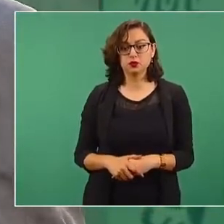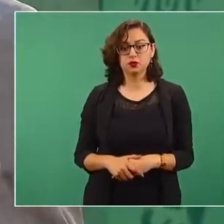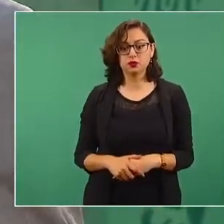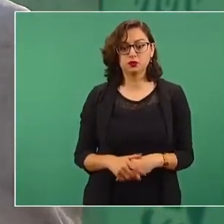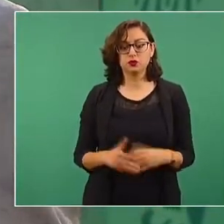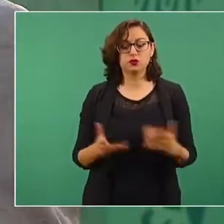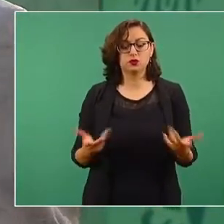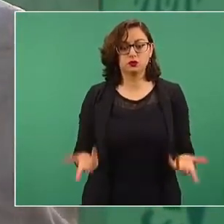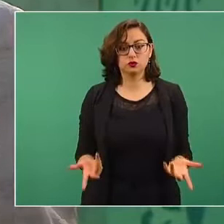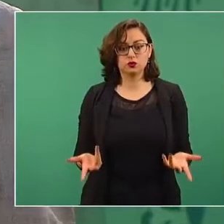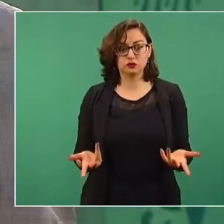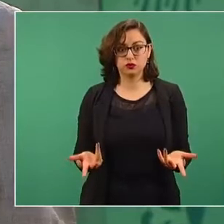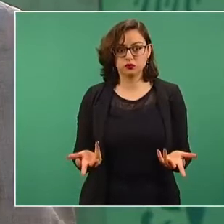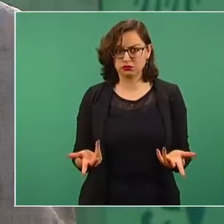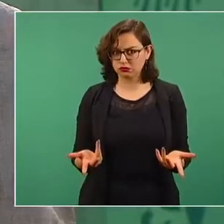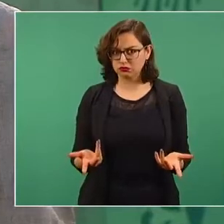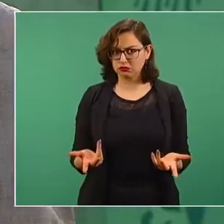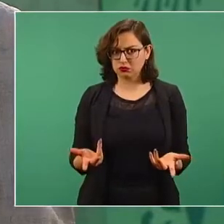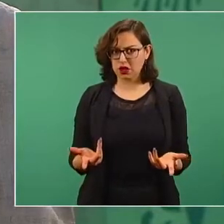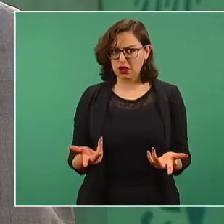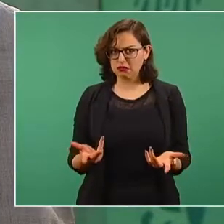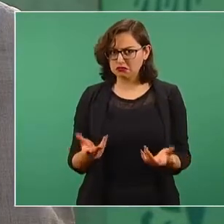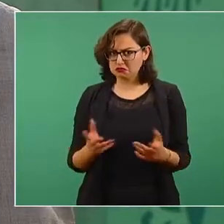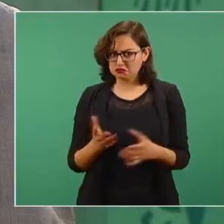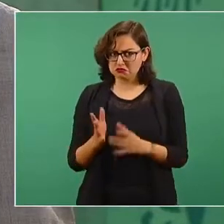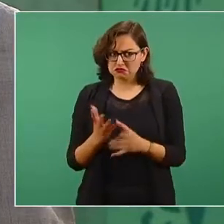de la globalidad?